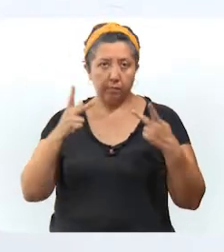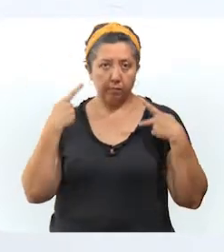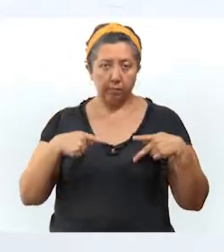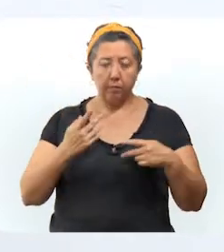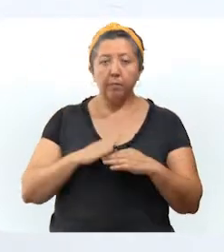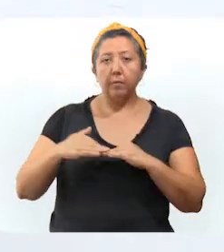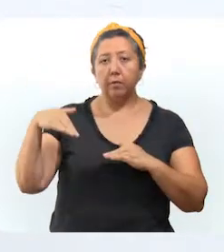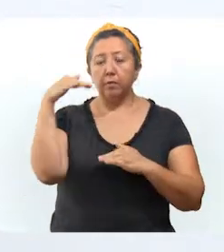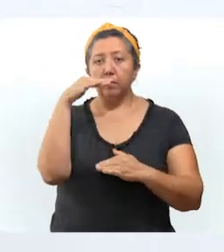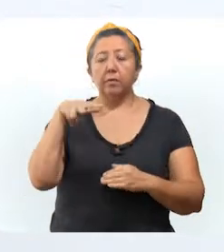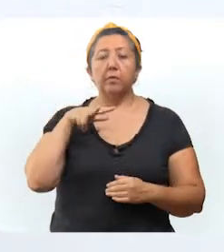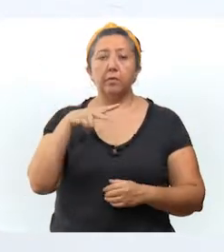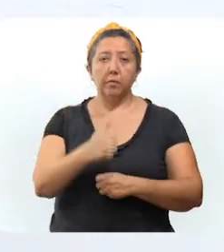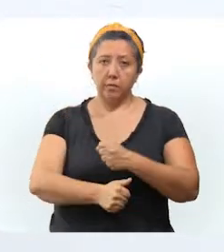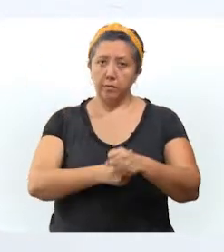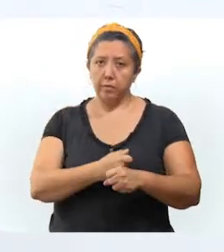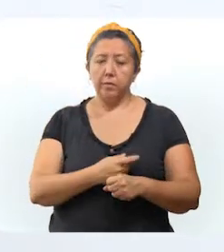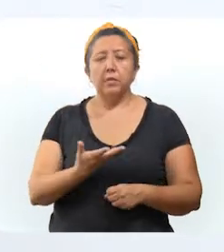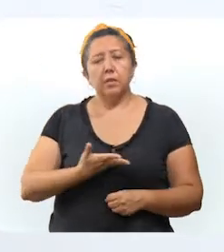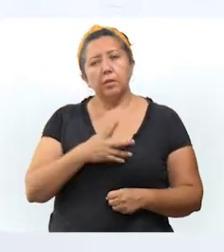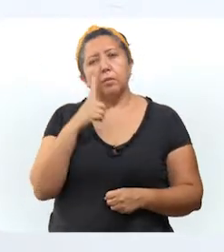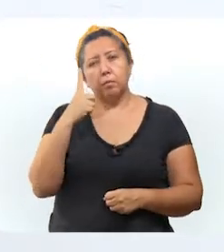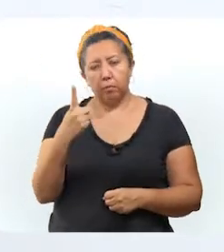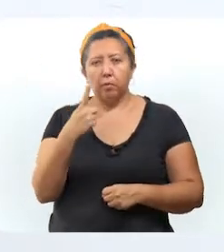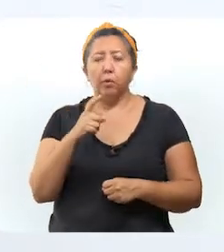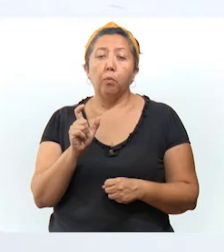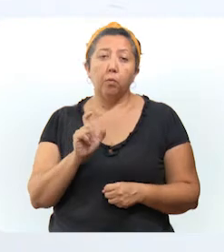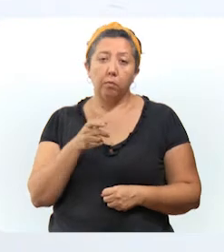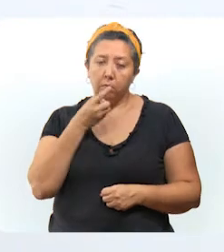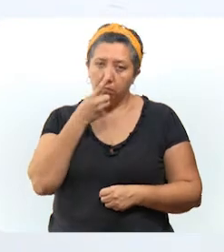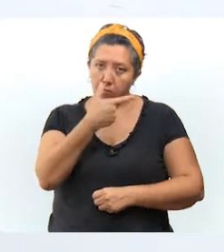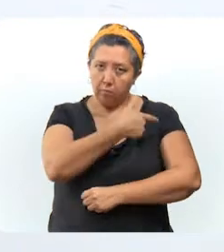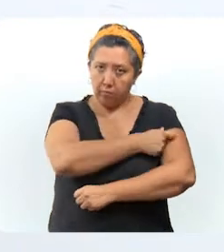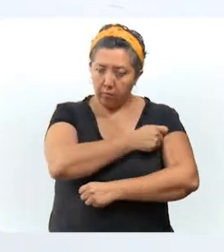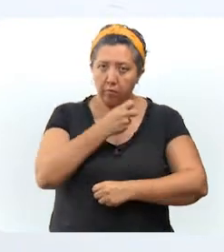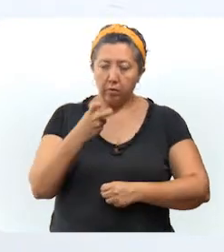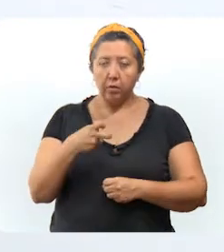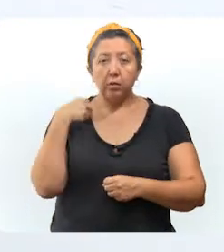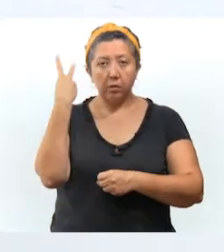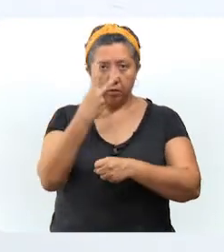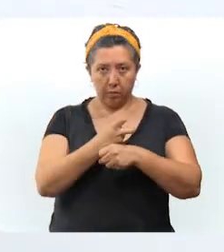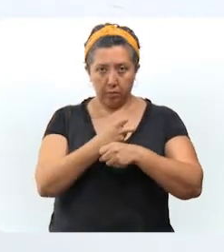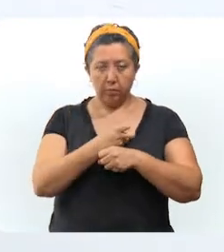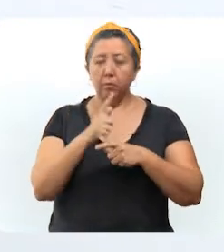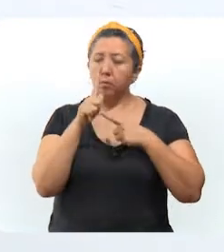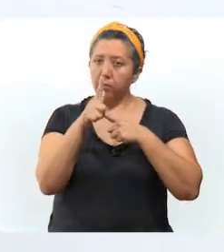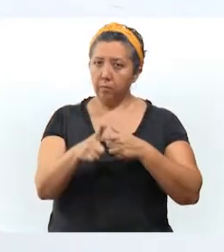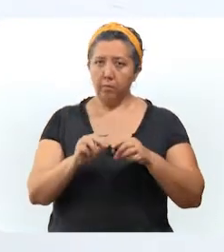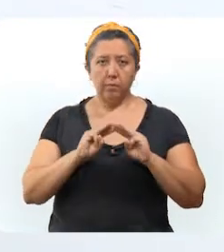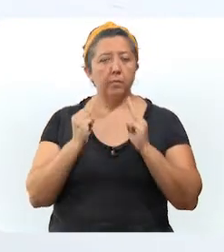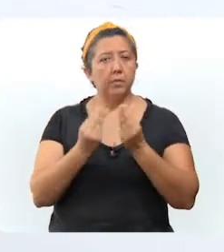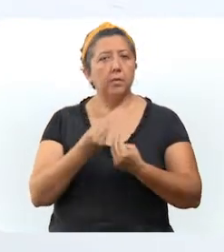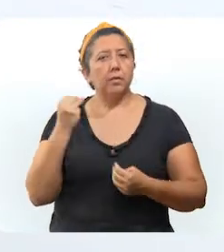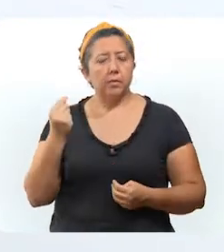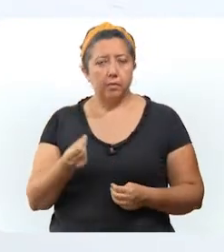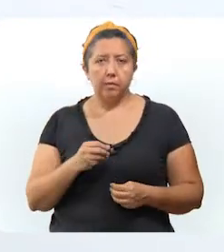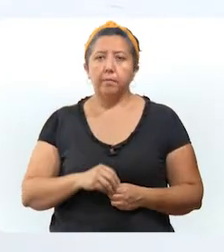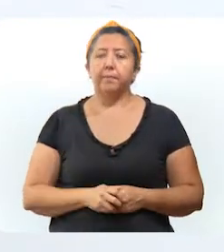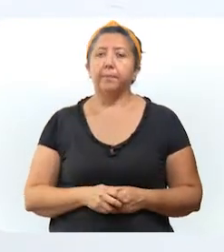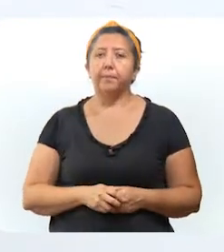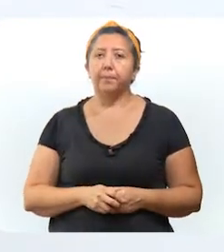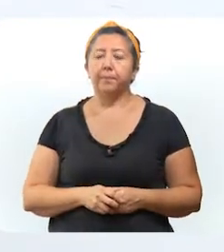población mayor de 18 años tiene al menos la primera dosis y el proceso de aplicación de segundas dosis continúa de manera ágil y